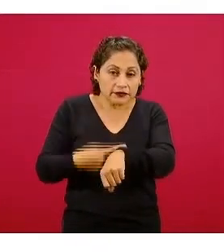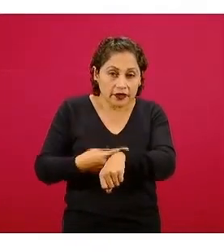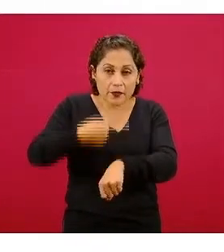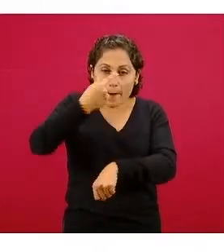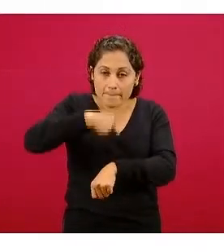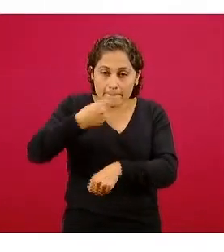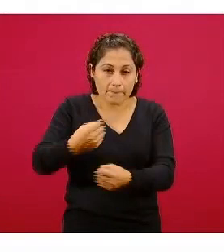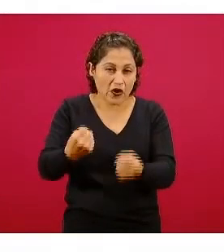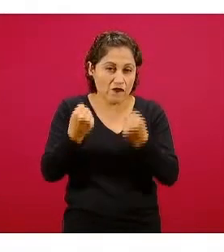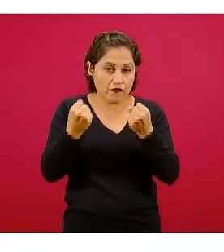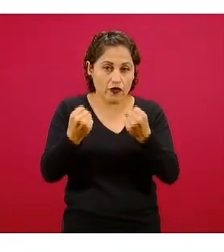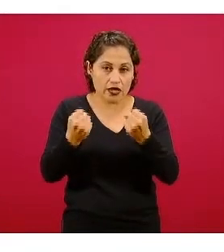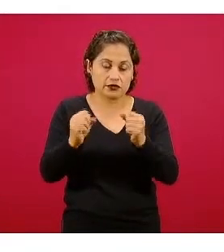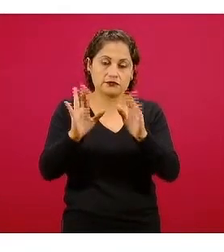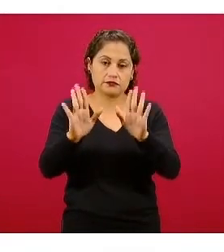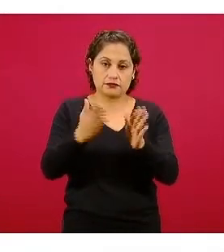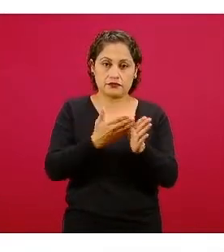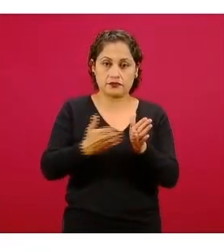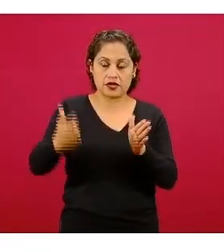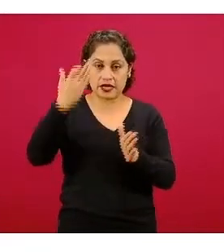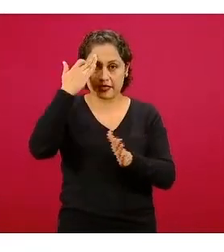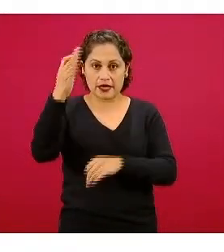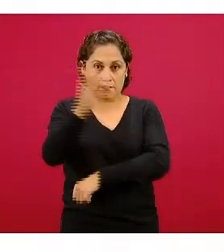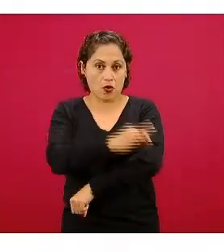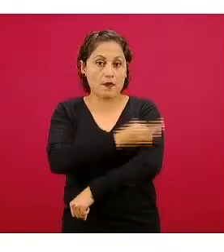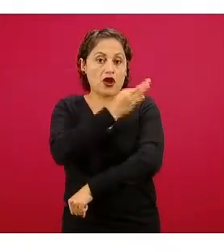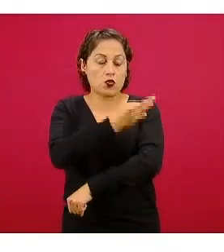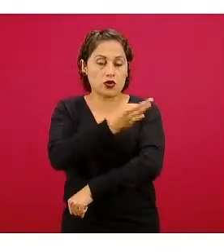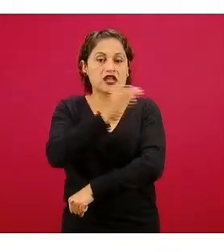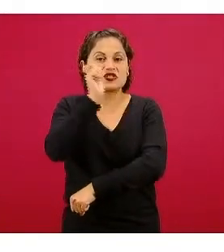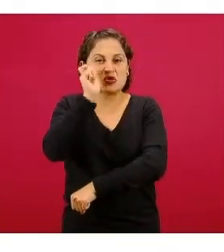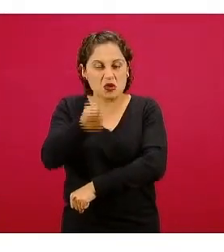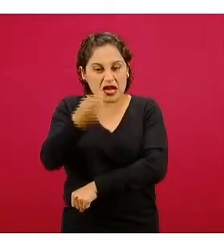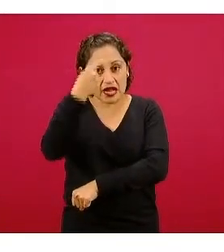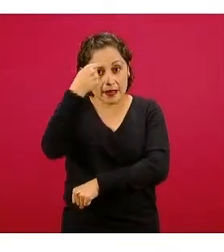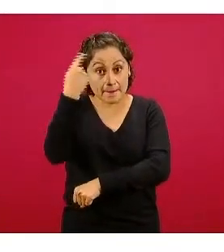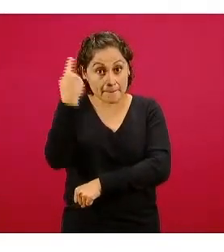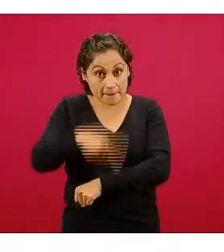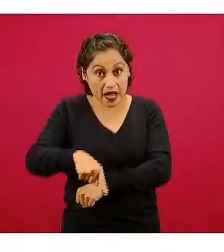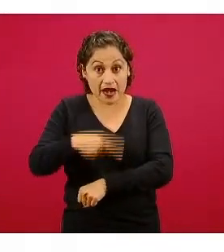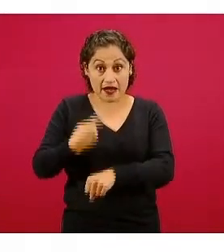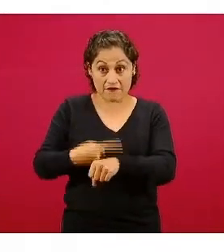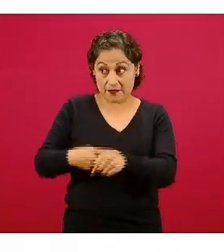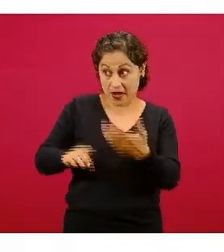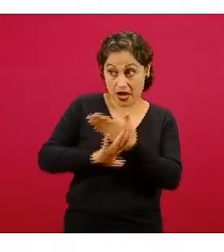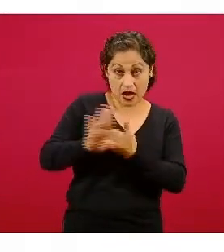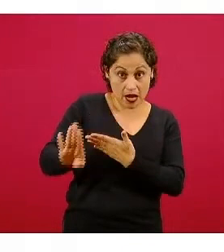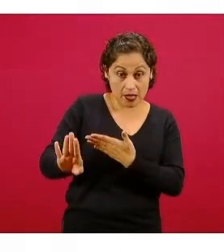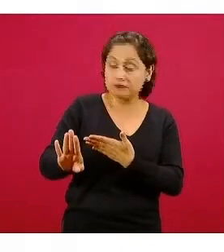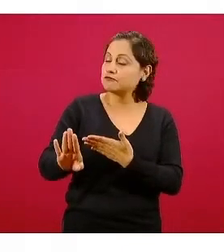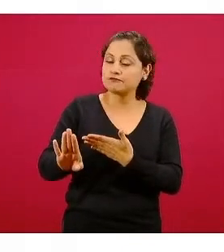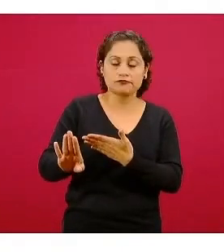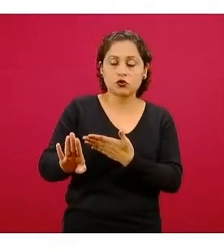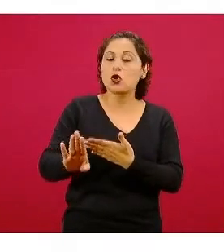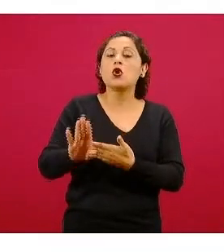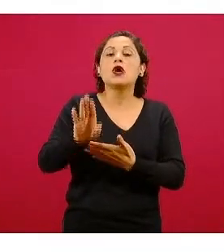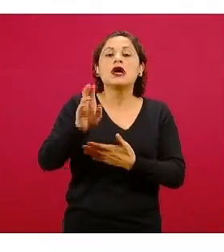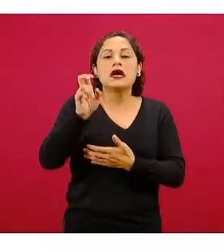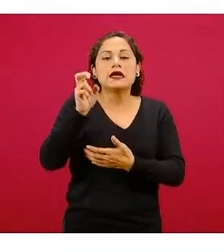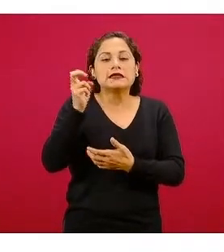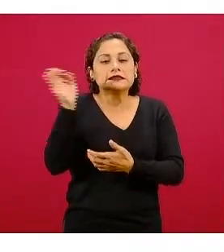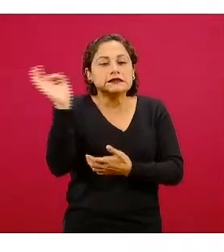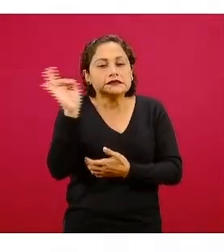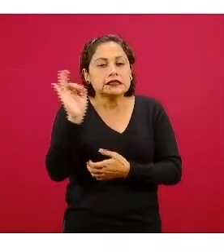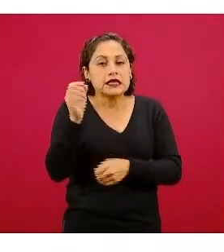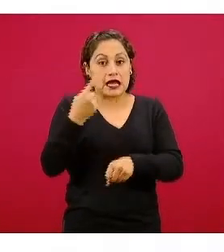La campaña de vacunaciones no es para evitar que nos enfermemos. El objetivo fundamental es para evitar que si nos